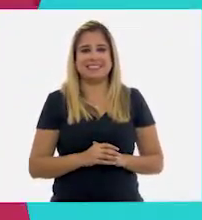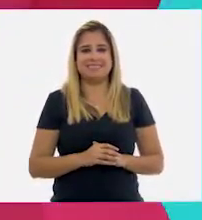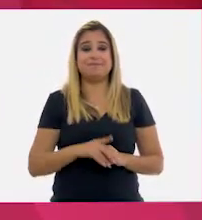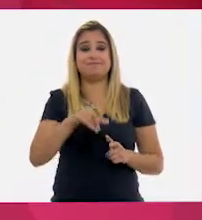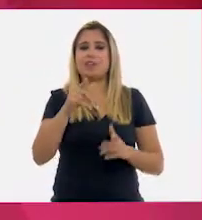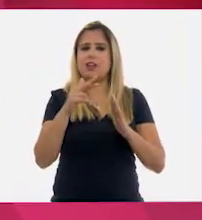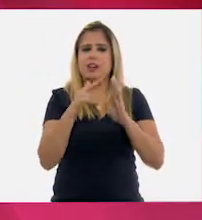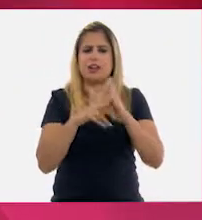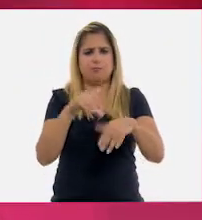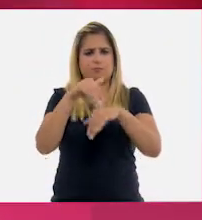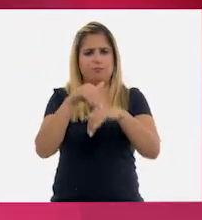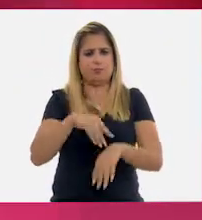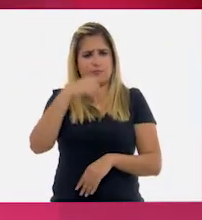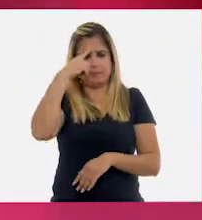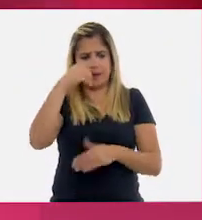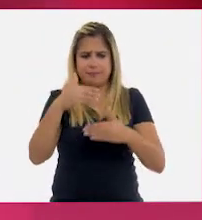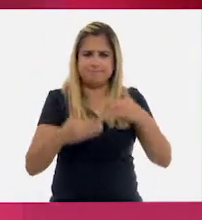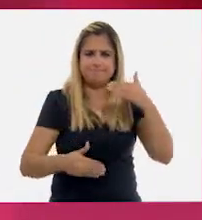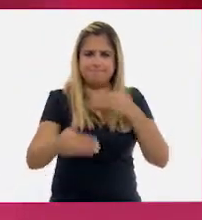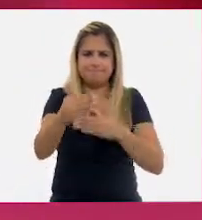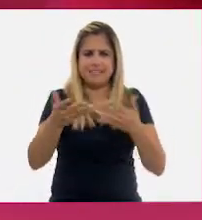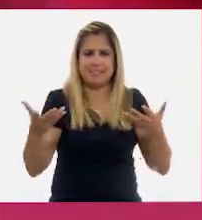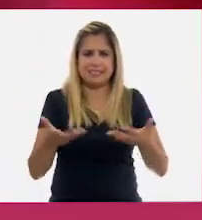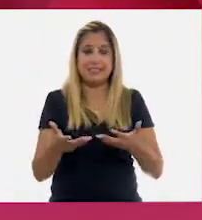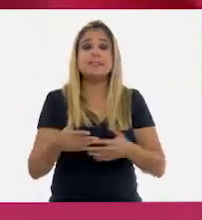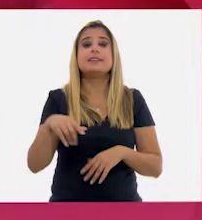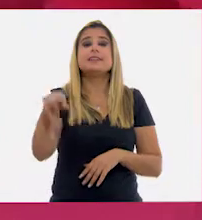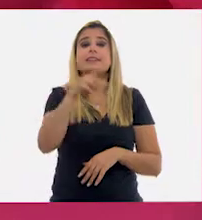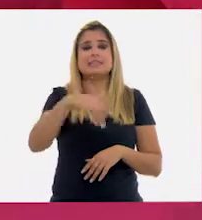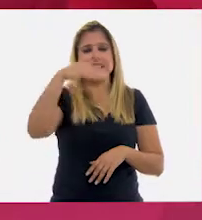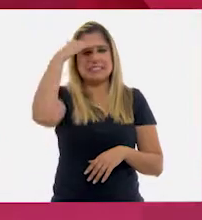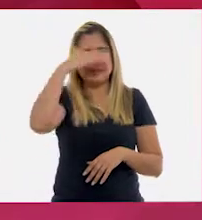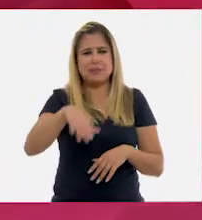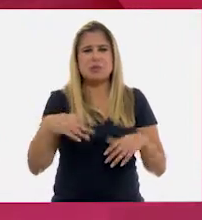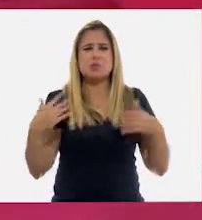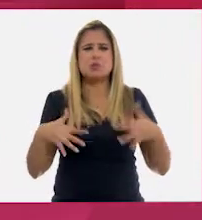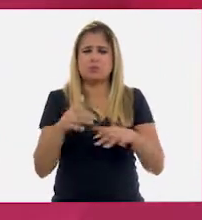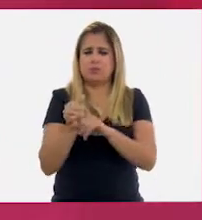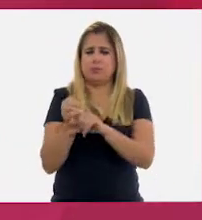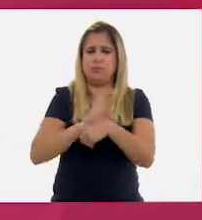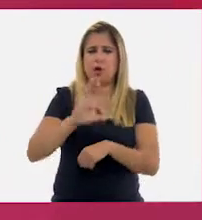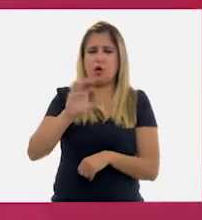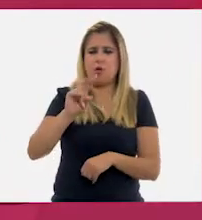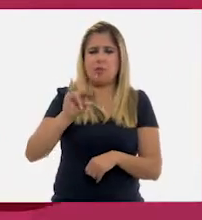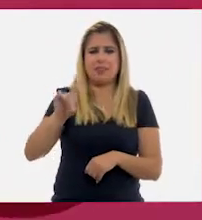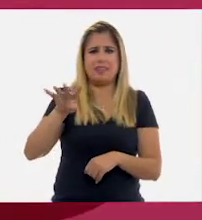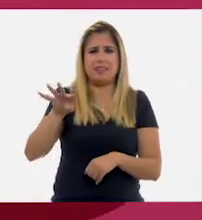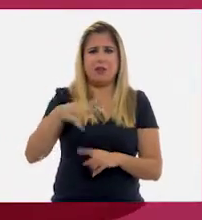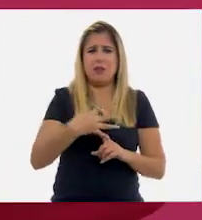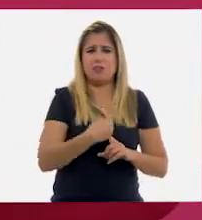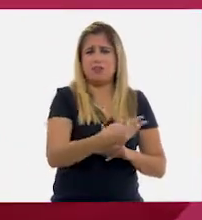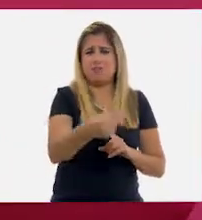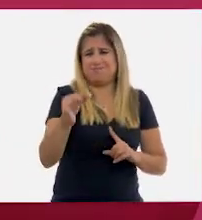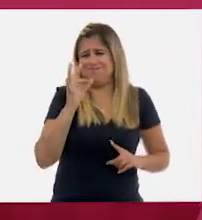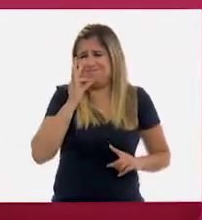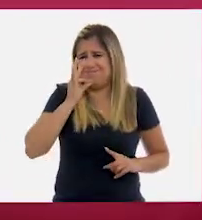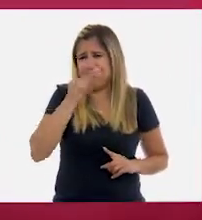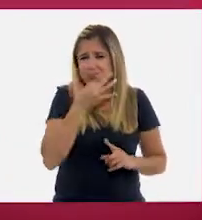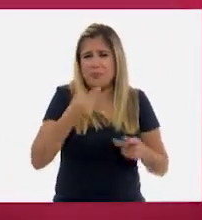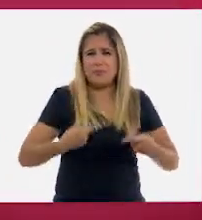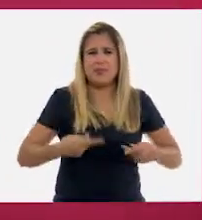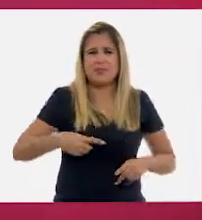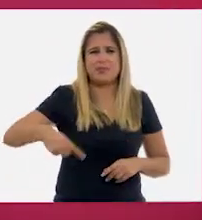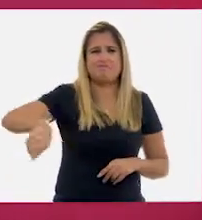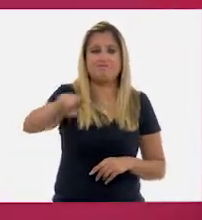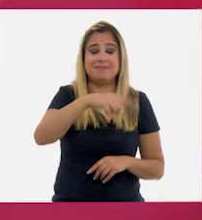Buenas prácticas para seguir adelante. Como todos sabemos, el COVID-19 es un virus que se contagia muy fácilmente entre las